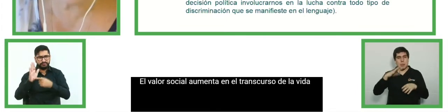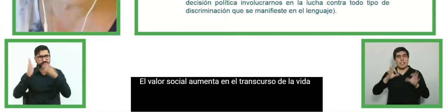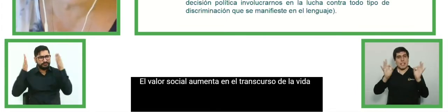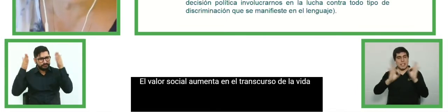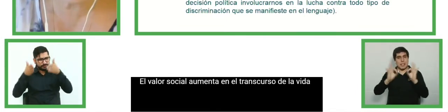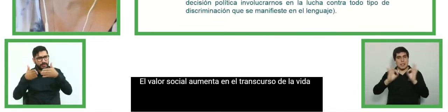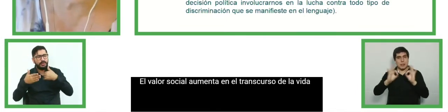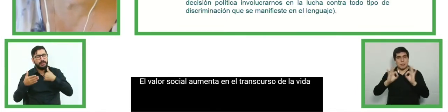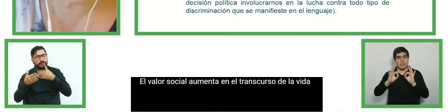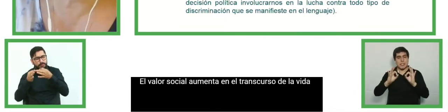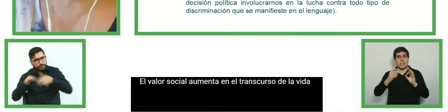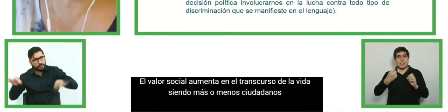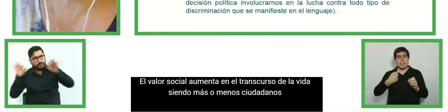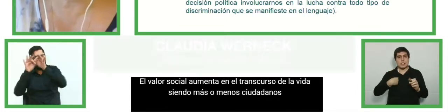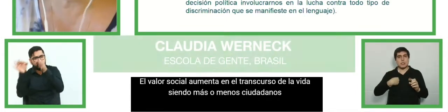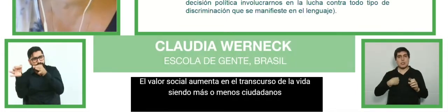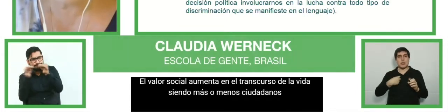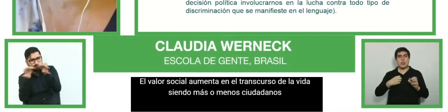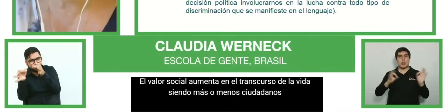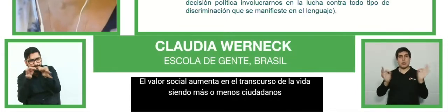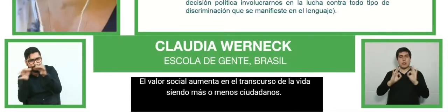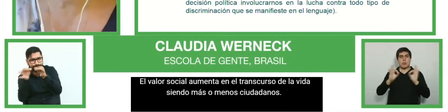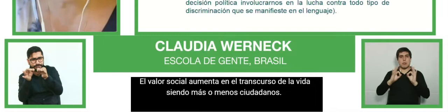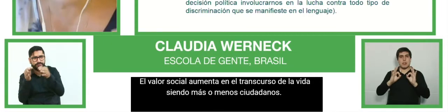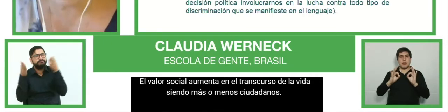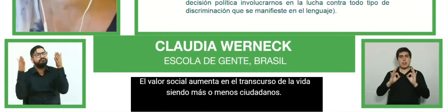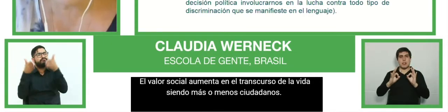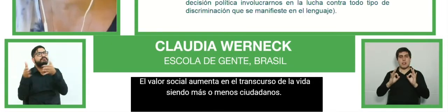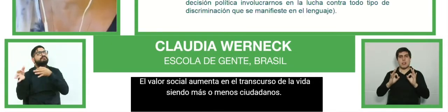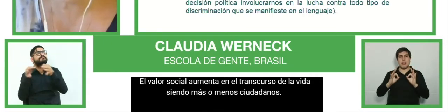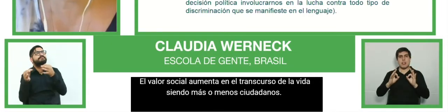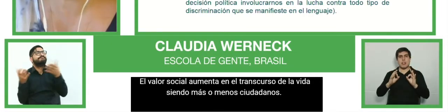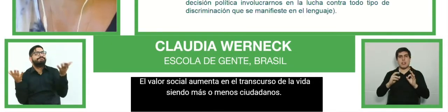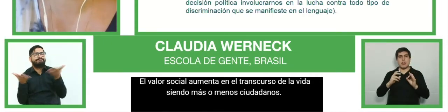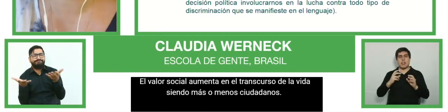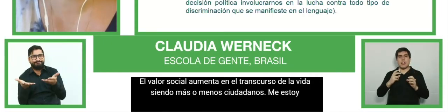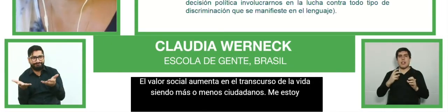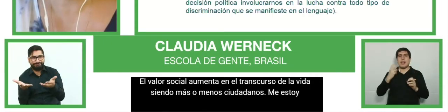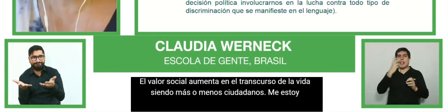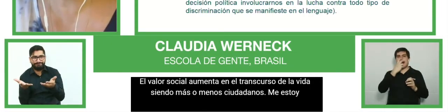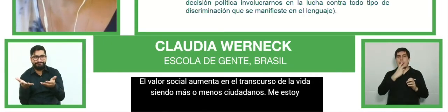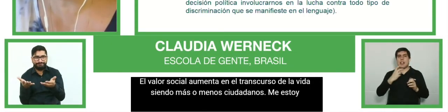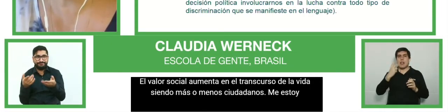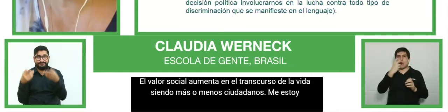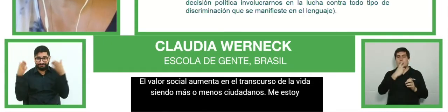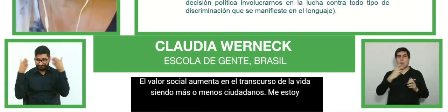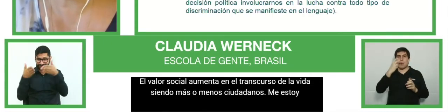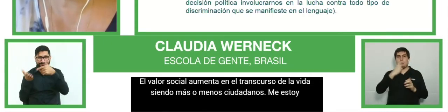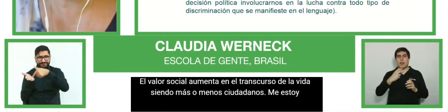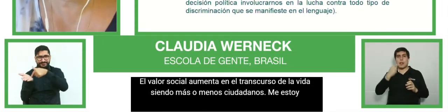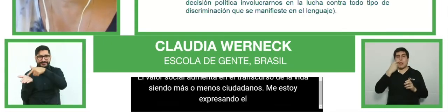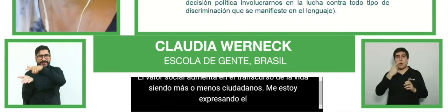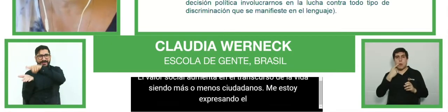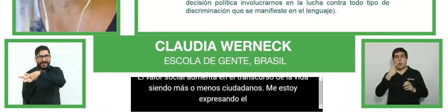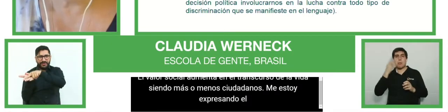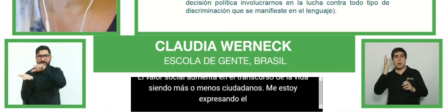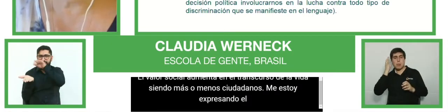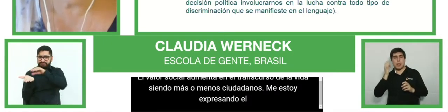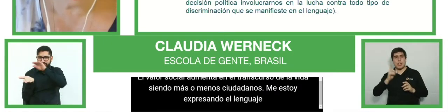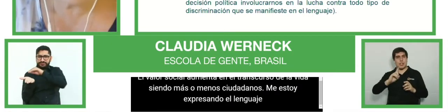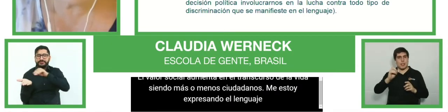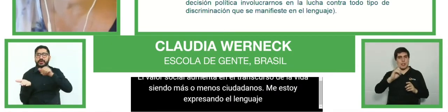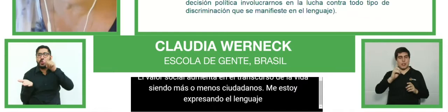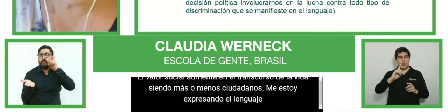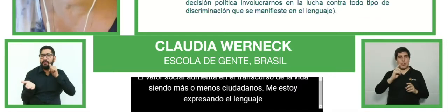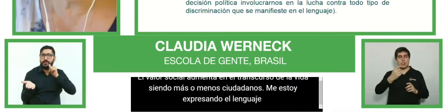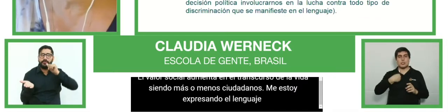me estoy expresando en lenguaje no binario de género, utilizando la letra E para